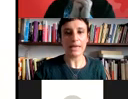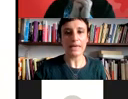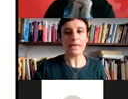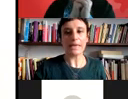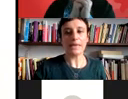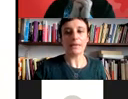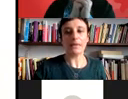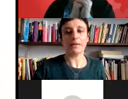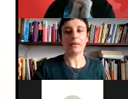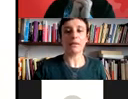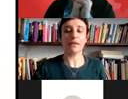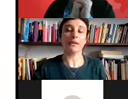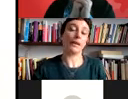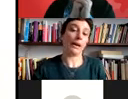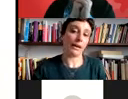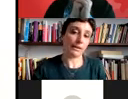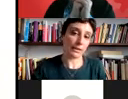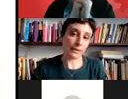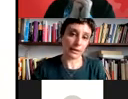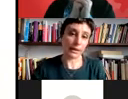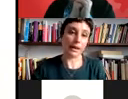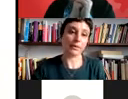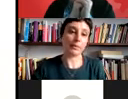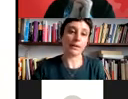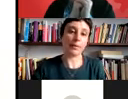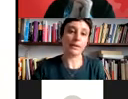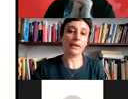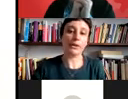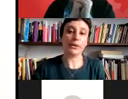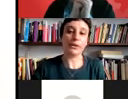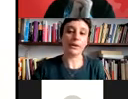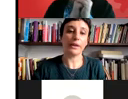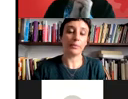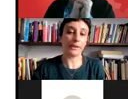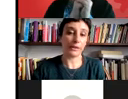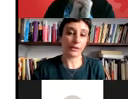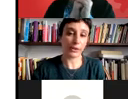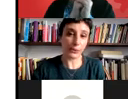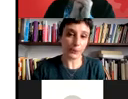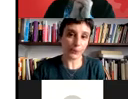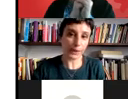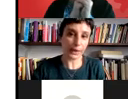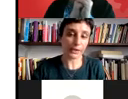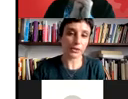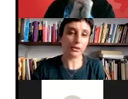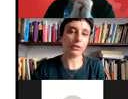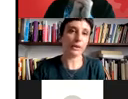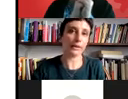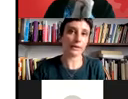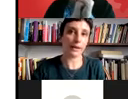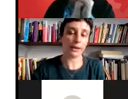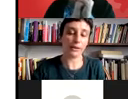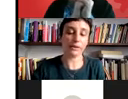virtual y crear alianzas estratégicas, básicamente con el Ministerio de Salud de la Nación,